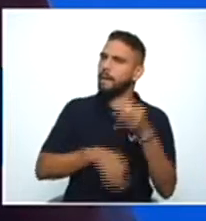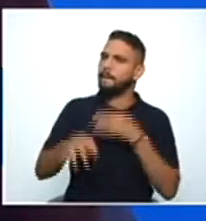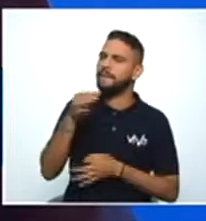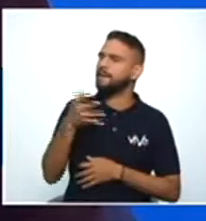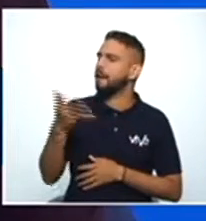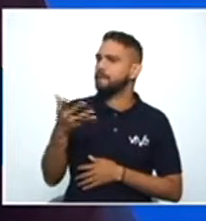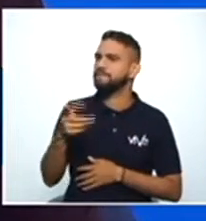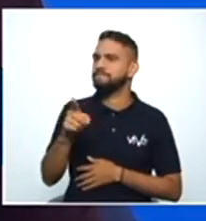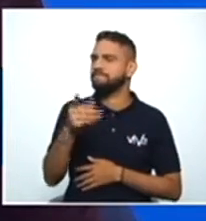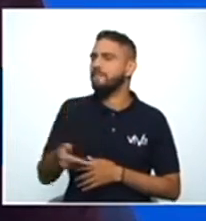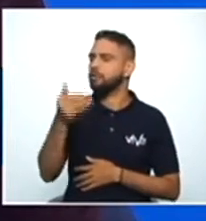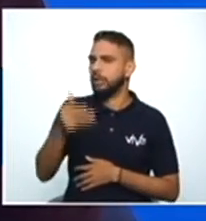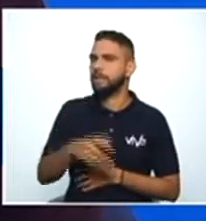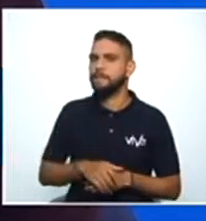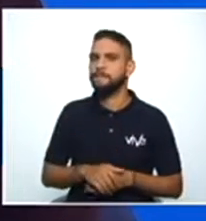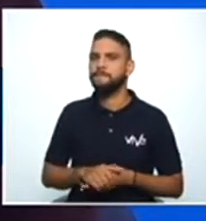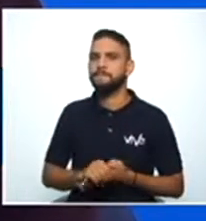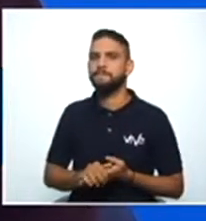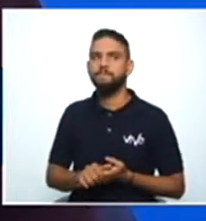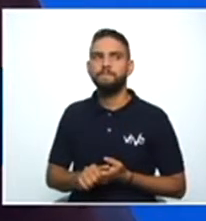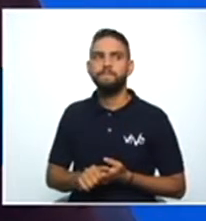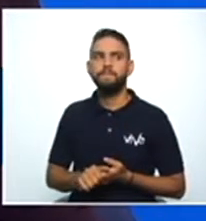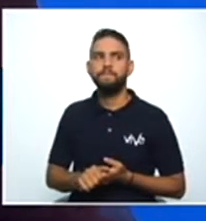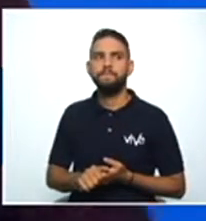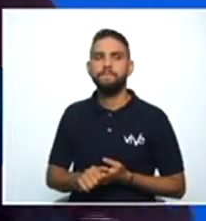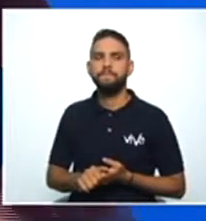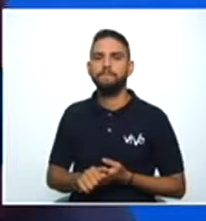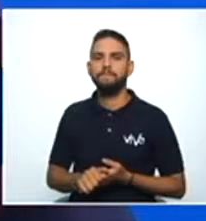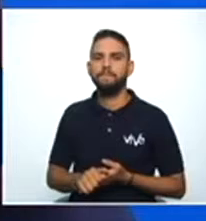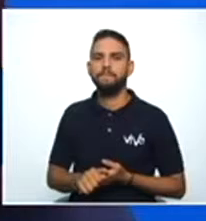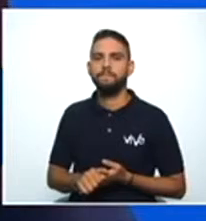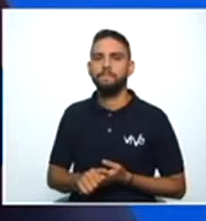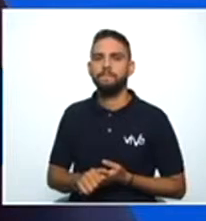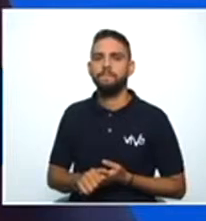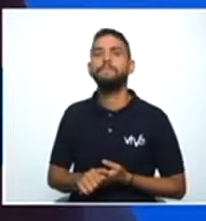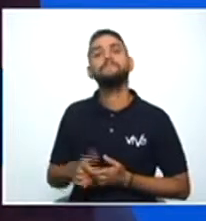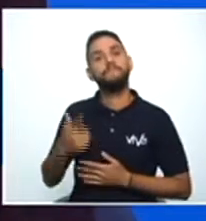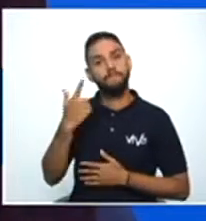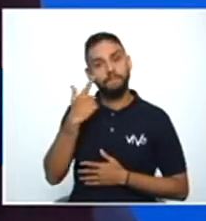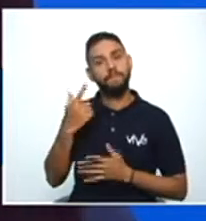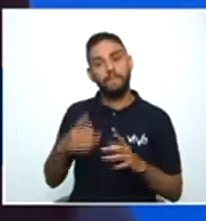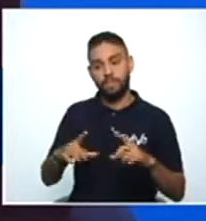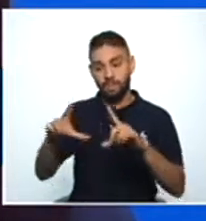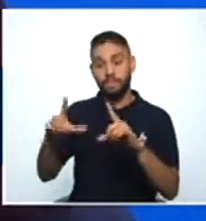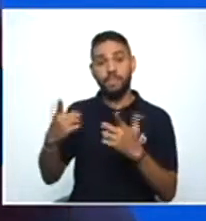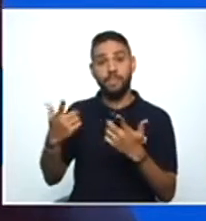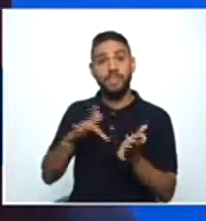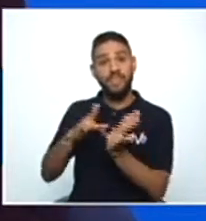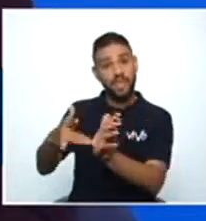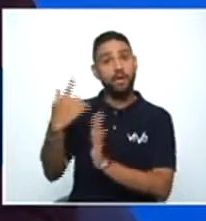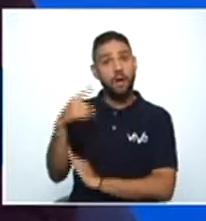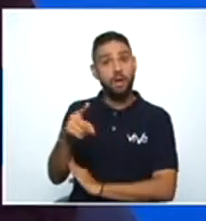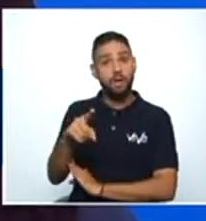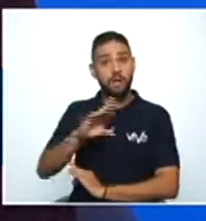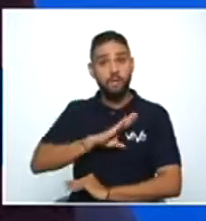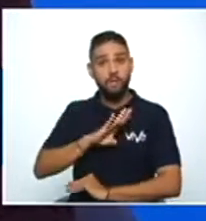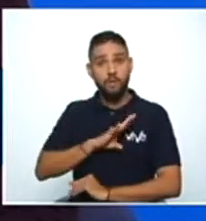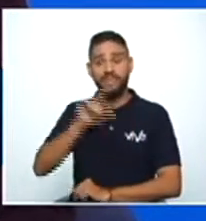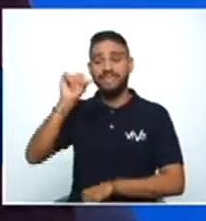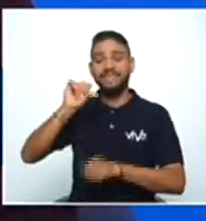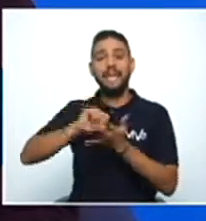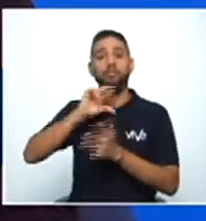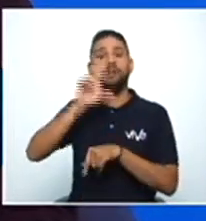existe la reflexión en torno a en torno al tema del disco nos damos cuenta precisamente de que en esta etapa que tenemos dentro del centro nacional